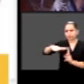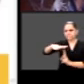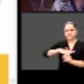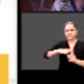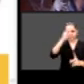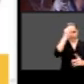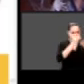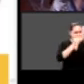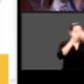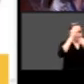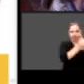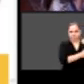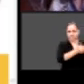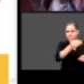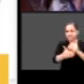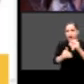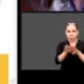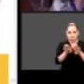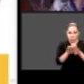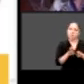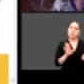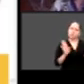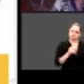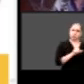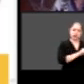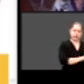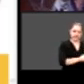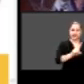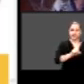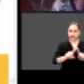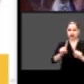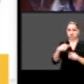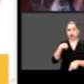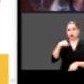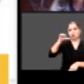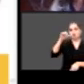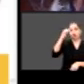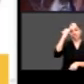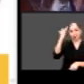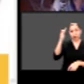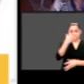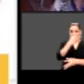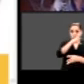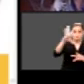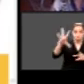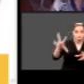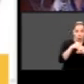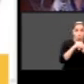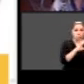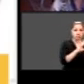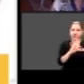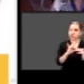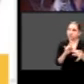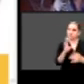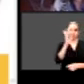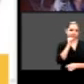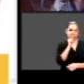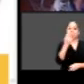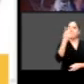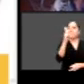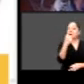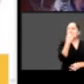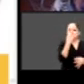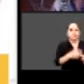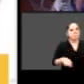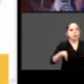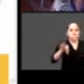específicamente los que están más relacionados con la parte del aprendizaje y de la educación tienen que ver con el lenguaje y la